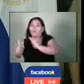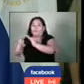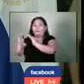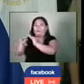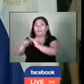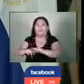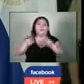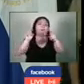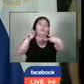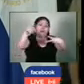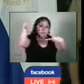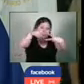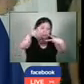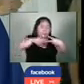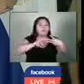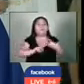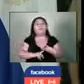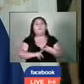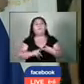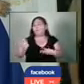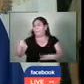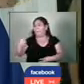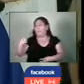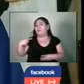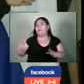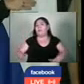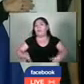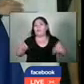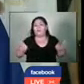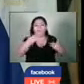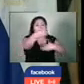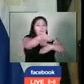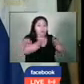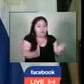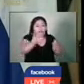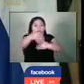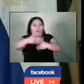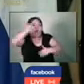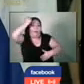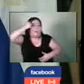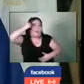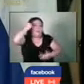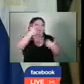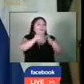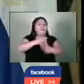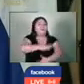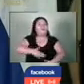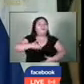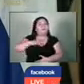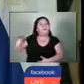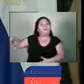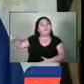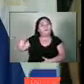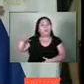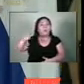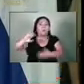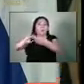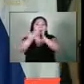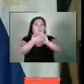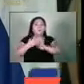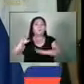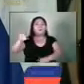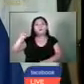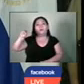la educación. Hace poco inauguramos los cubos de la comunidad Emanuel y de la comunidad, y de la colonia Zacamil. Dos